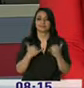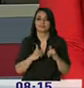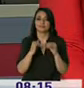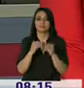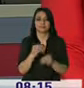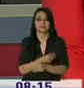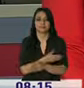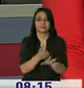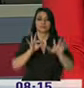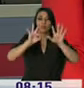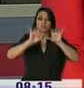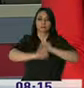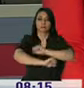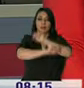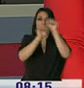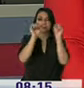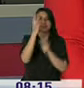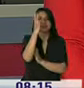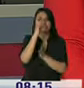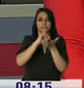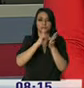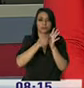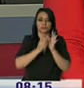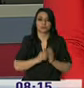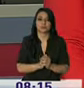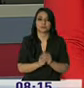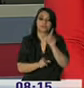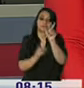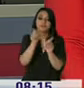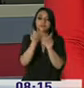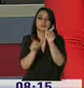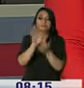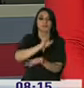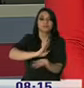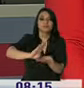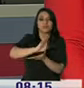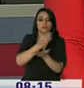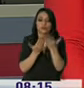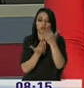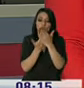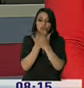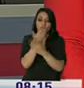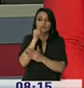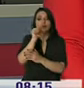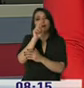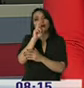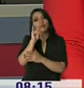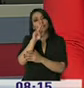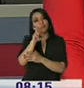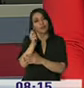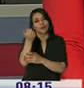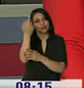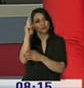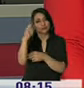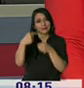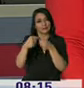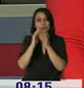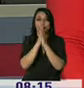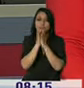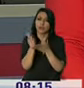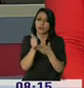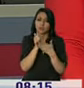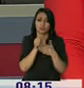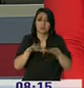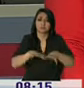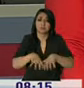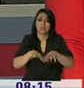información, 8:15 de la mañana, y los moradores del sector de la Nueva Aurora, en el sur de la capital, solicitan ayuda para un grupo de perritos